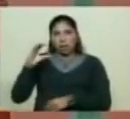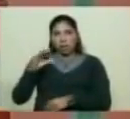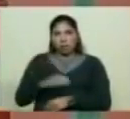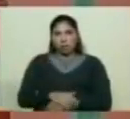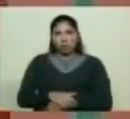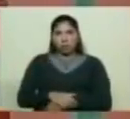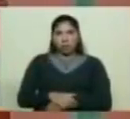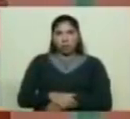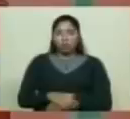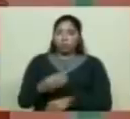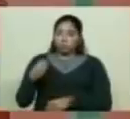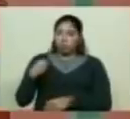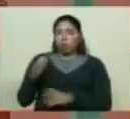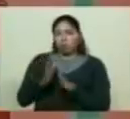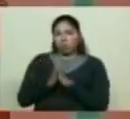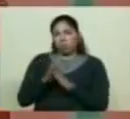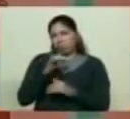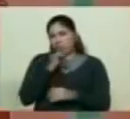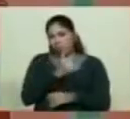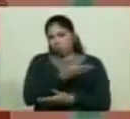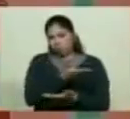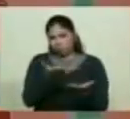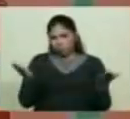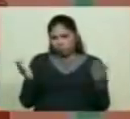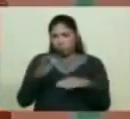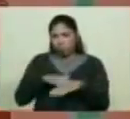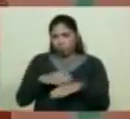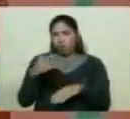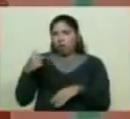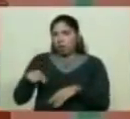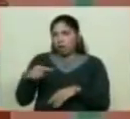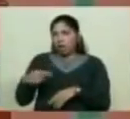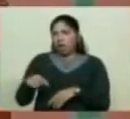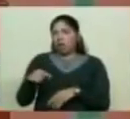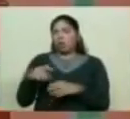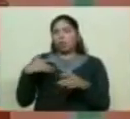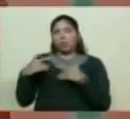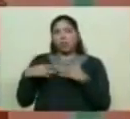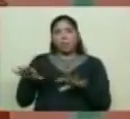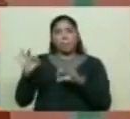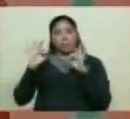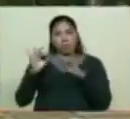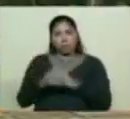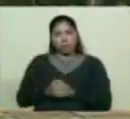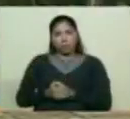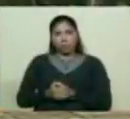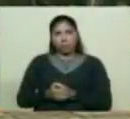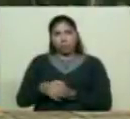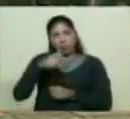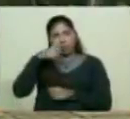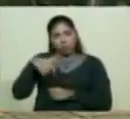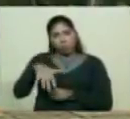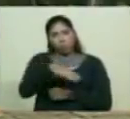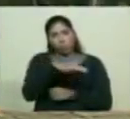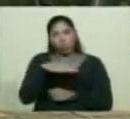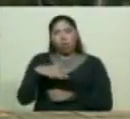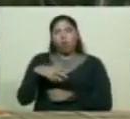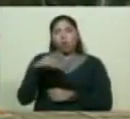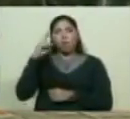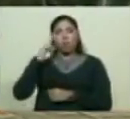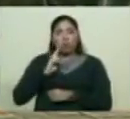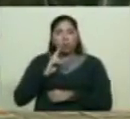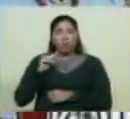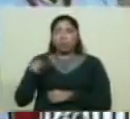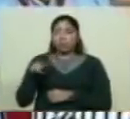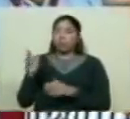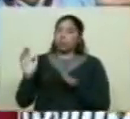estos anuncios en el marco de esta salutación al pueblo de bolívar al pueblo organizado